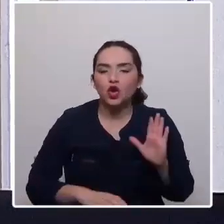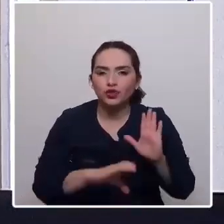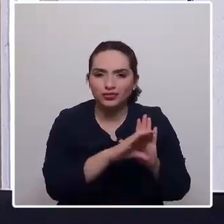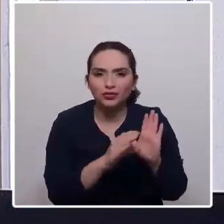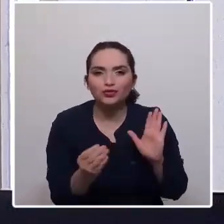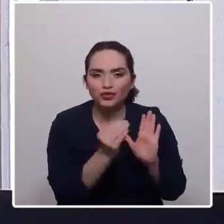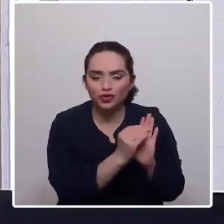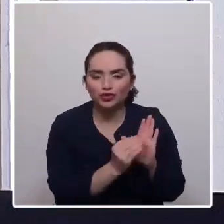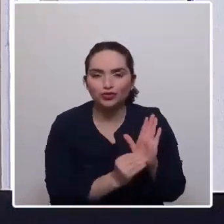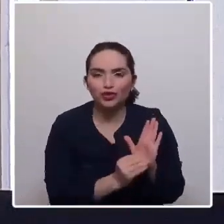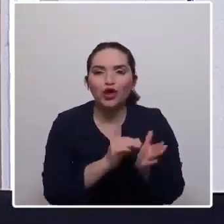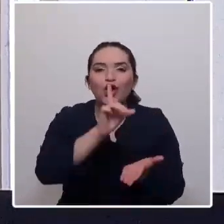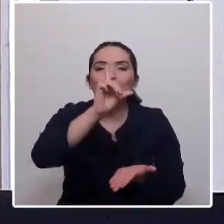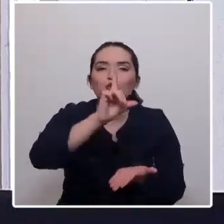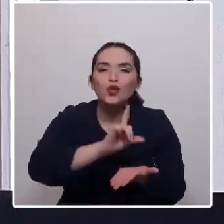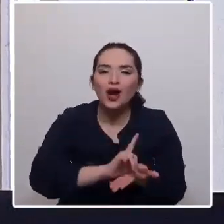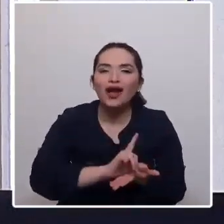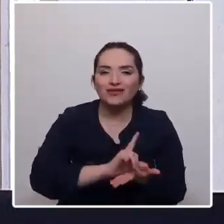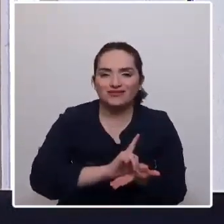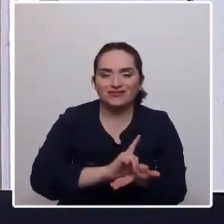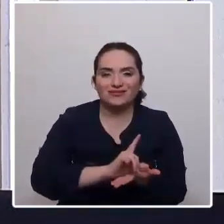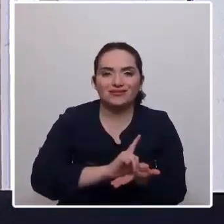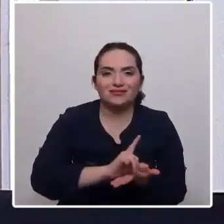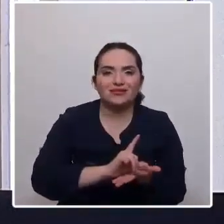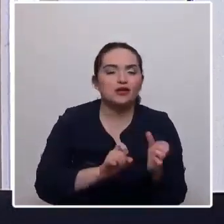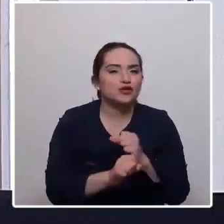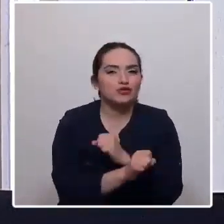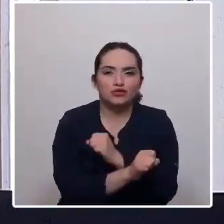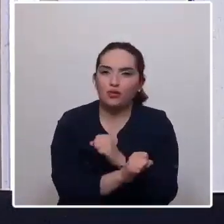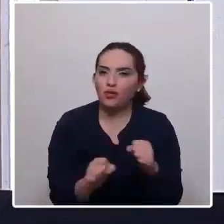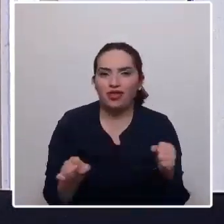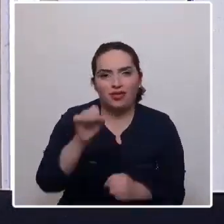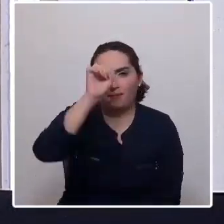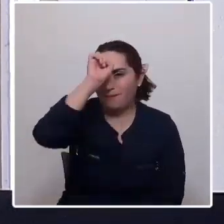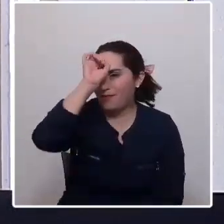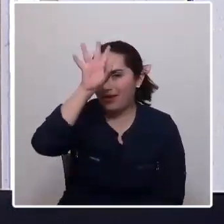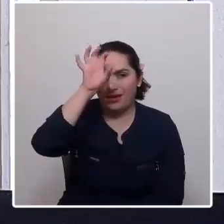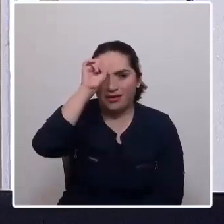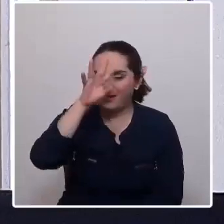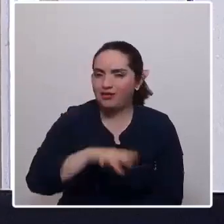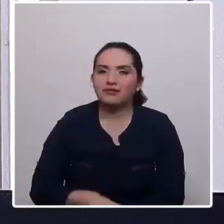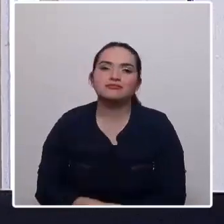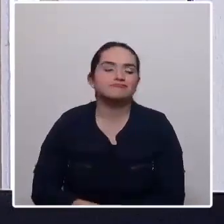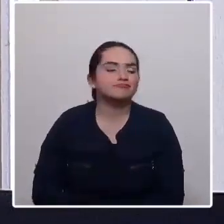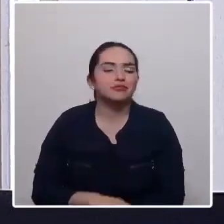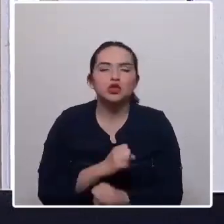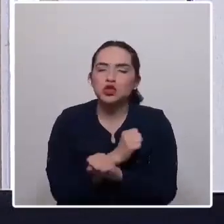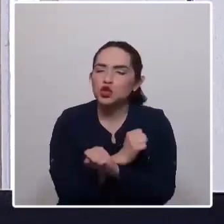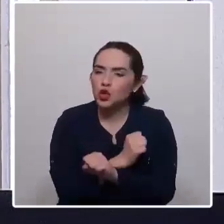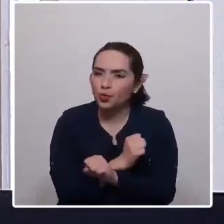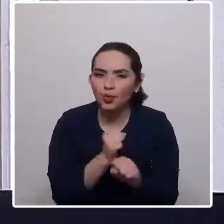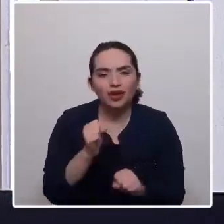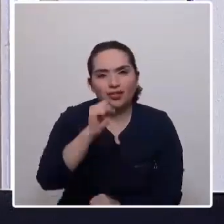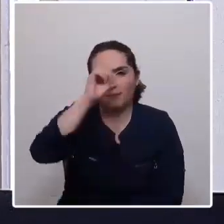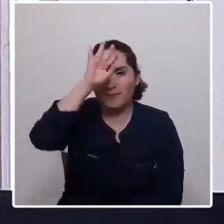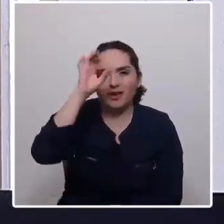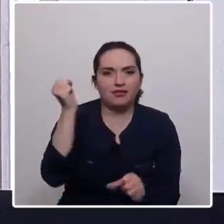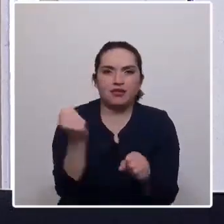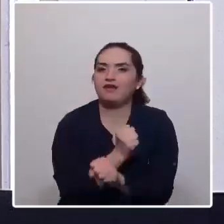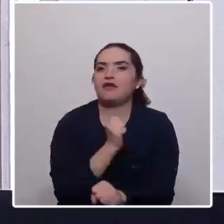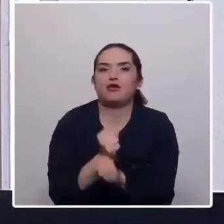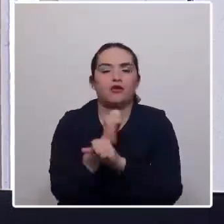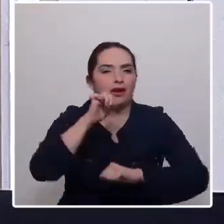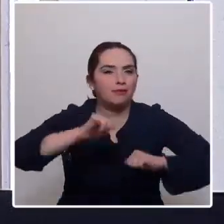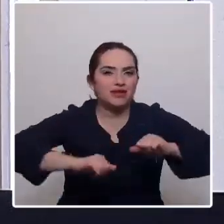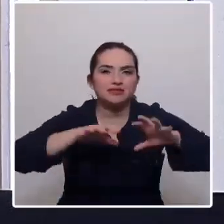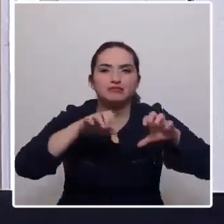aquellas zonas excluidas de actividad minera donde no podrá haber bajo ninguna circunstancia actividad minera, como